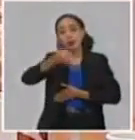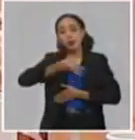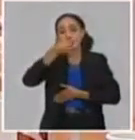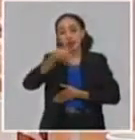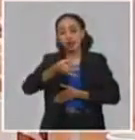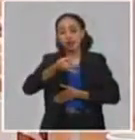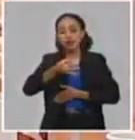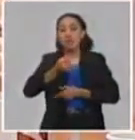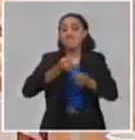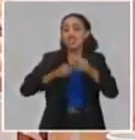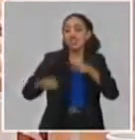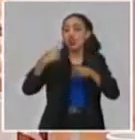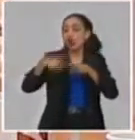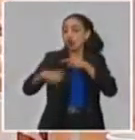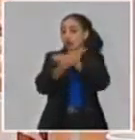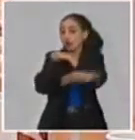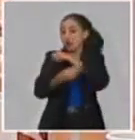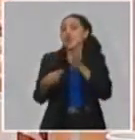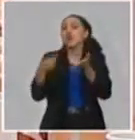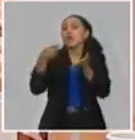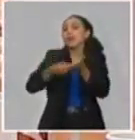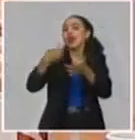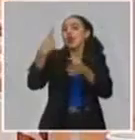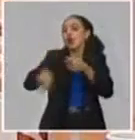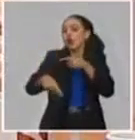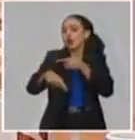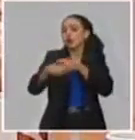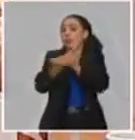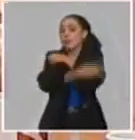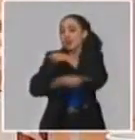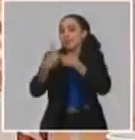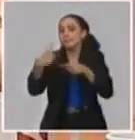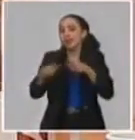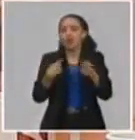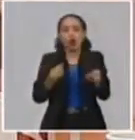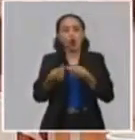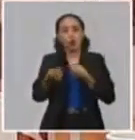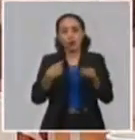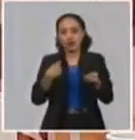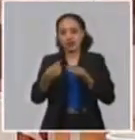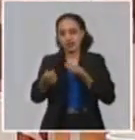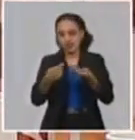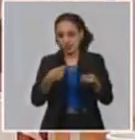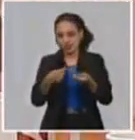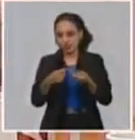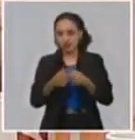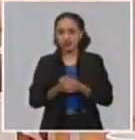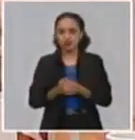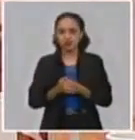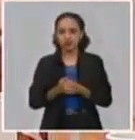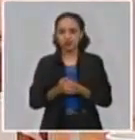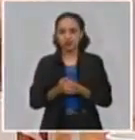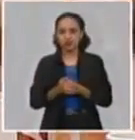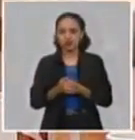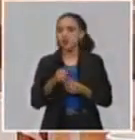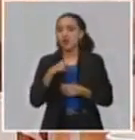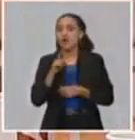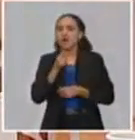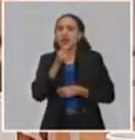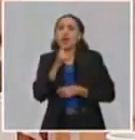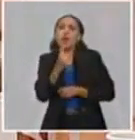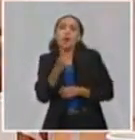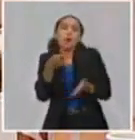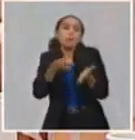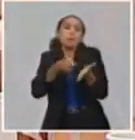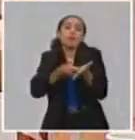exportaciones e importaciones comerciales. No estamos hablando de un vaso o de eso, no